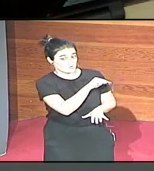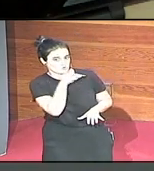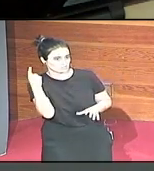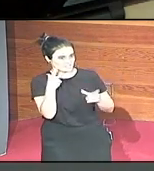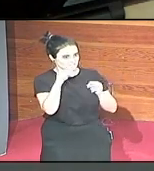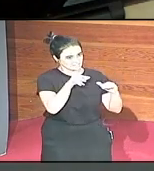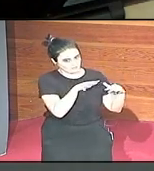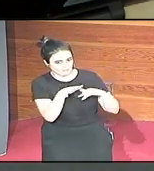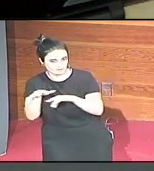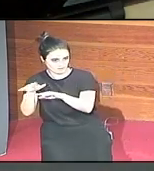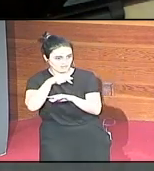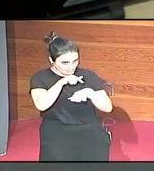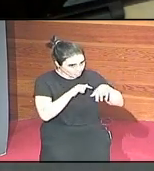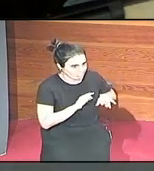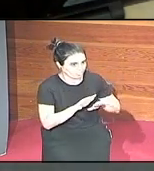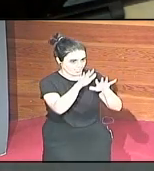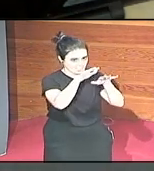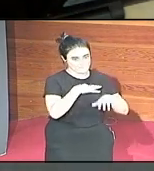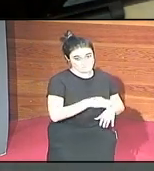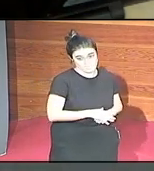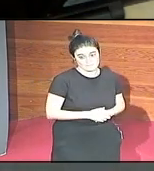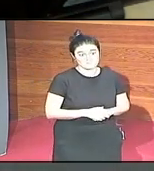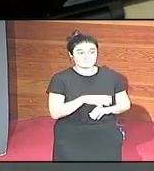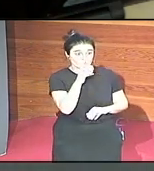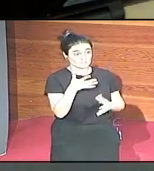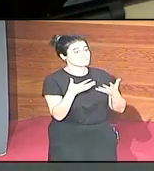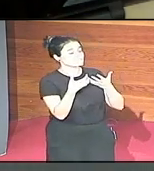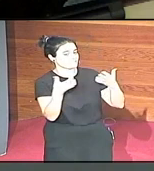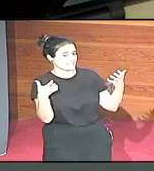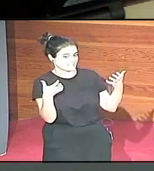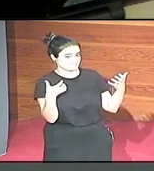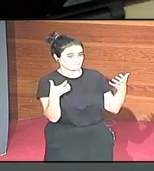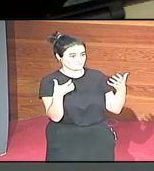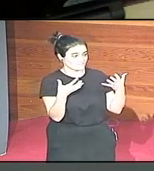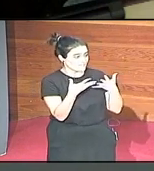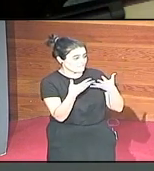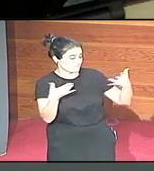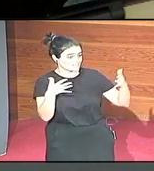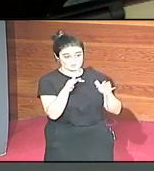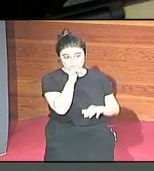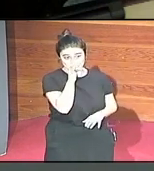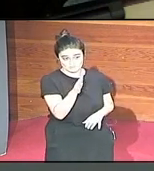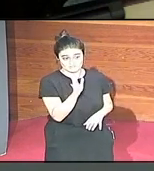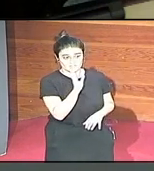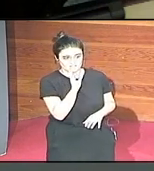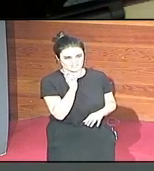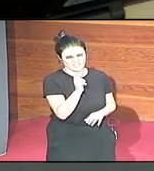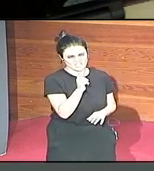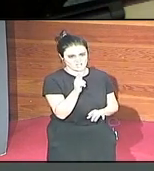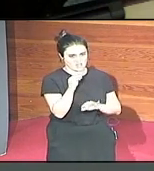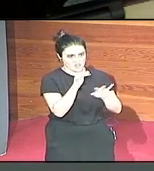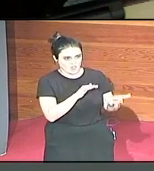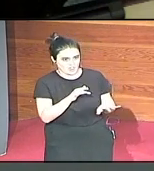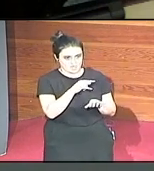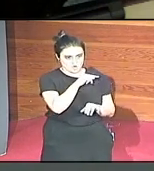misma. Y esta famosa frase, esta famosa promesa, siempre ha sido tergiversada por el